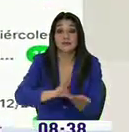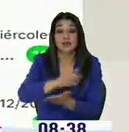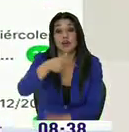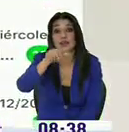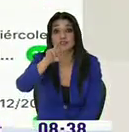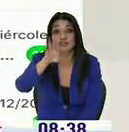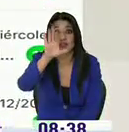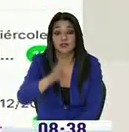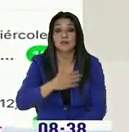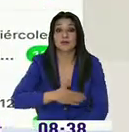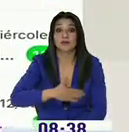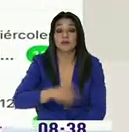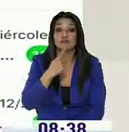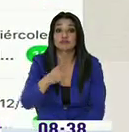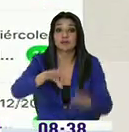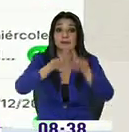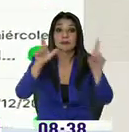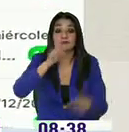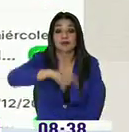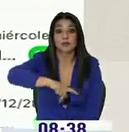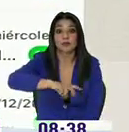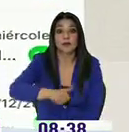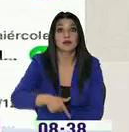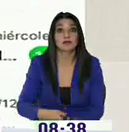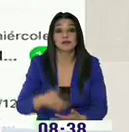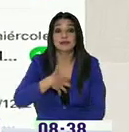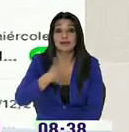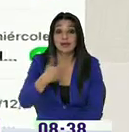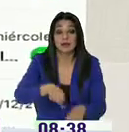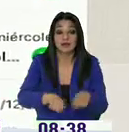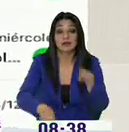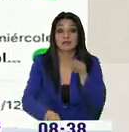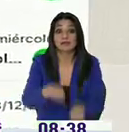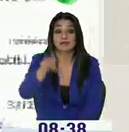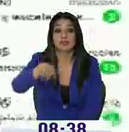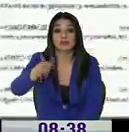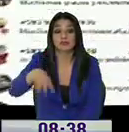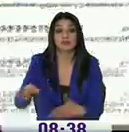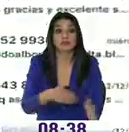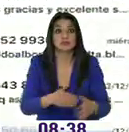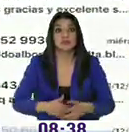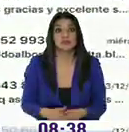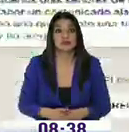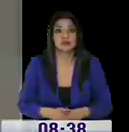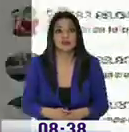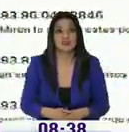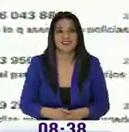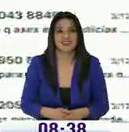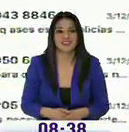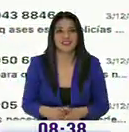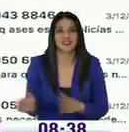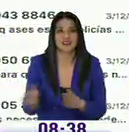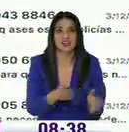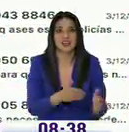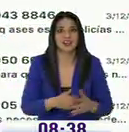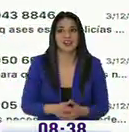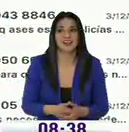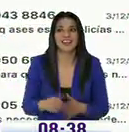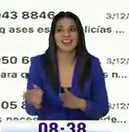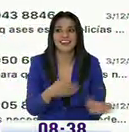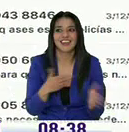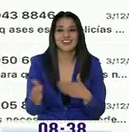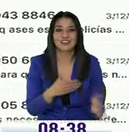1. Favor comunicado, empresa de agua potable. Una queja, tubería rota, 2 meses. No aparecen. Es que hay tanto, Sultana, hay